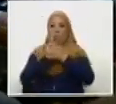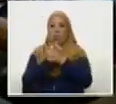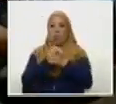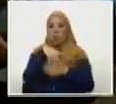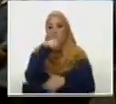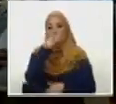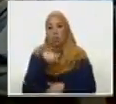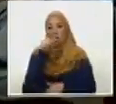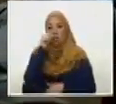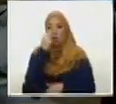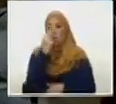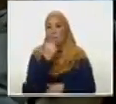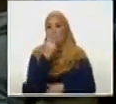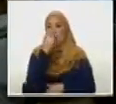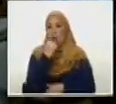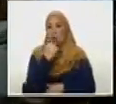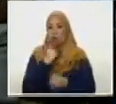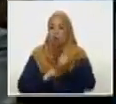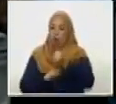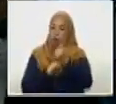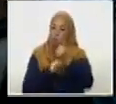camarada Nicolás Maduro Moros.